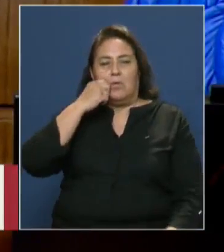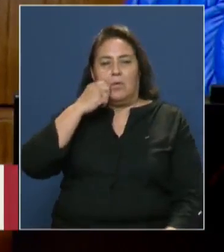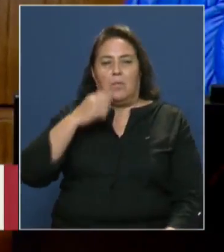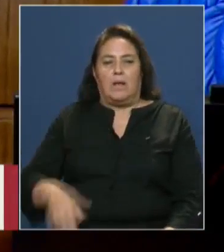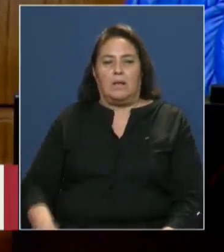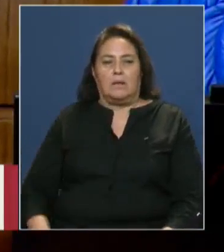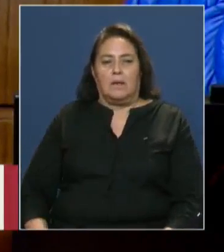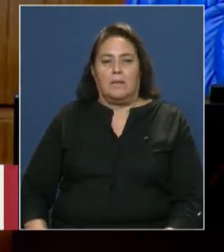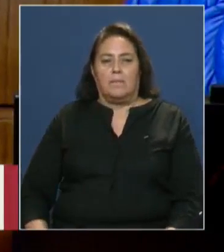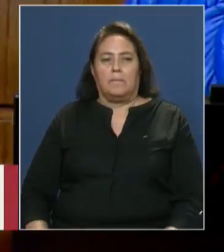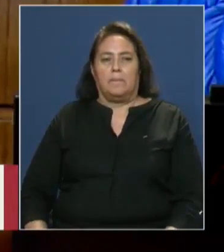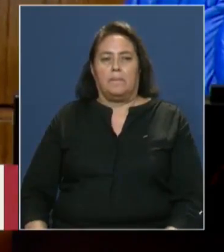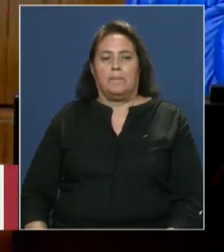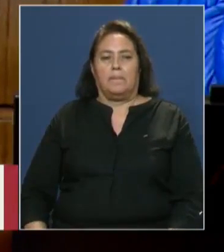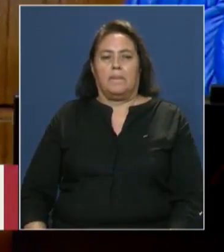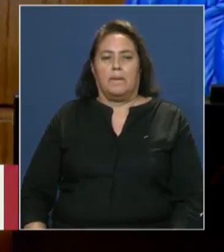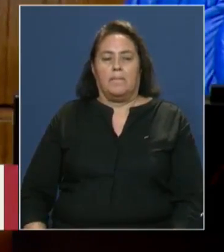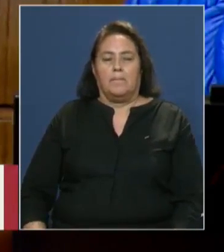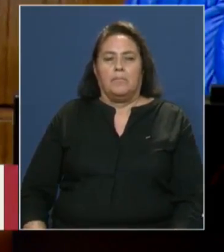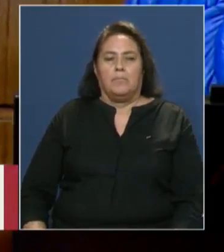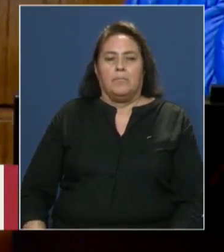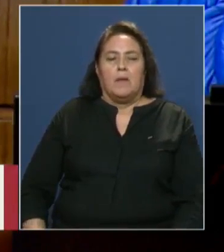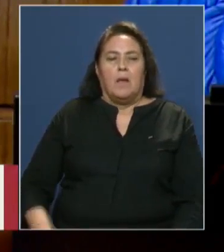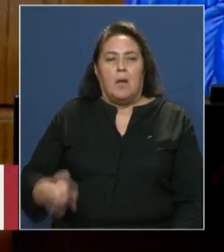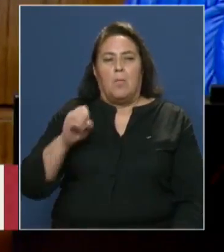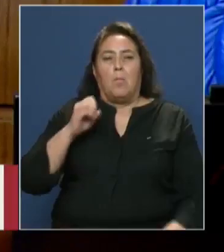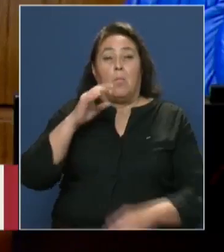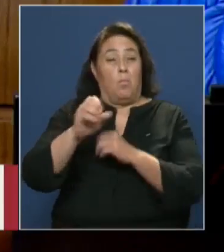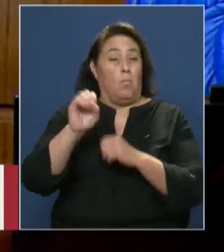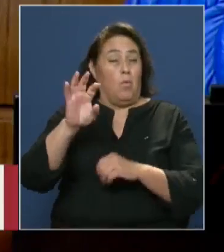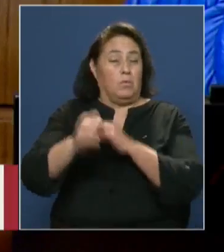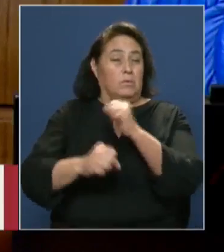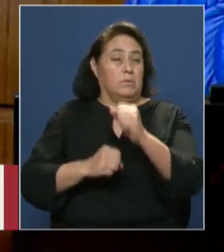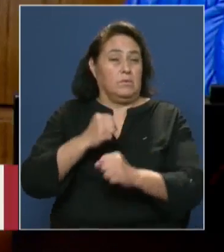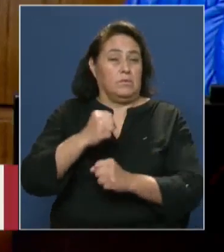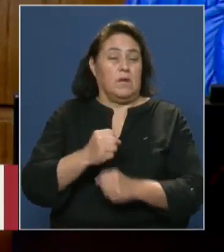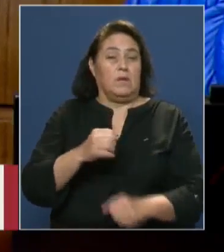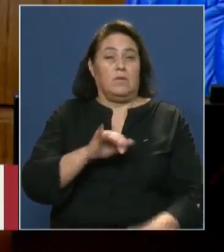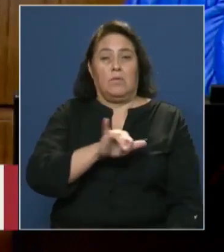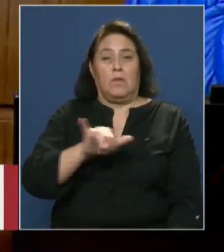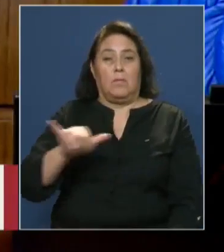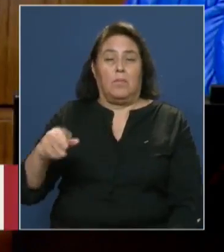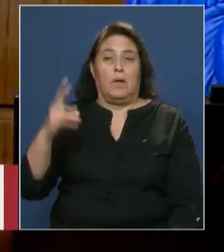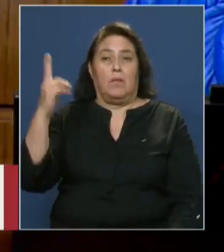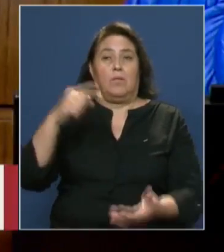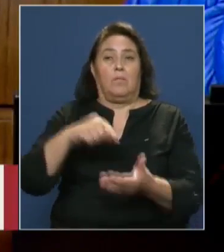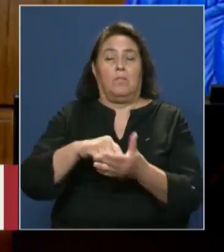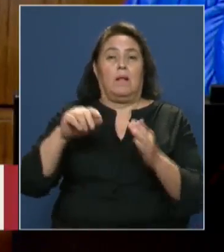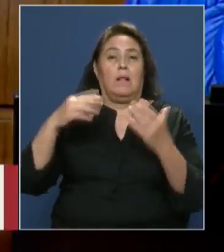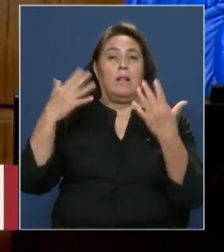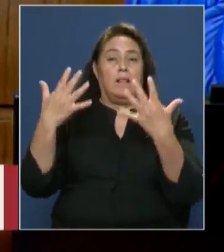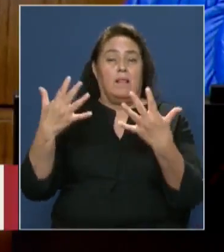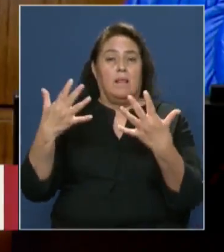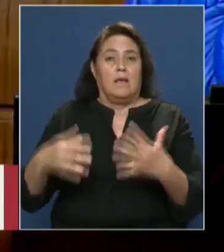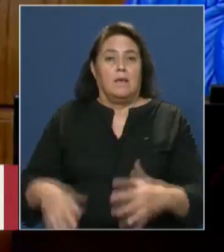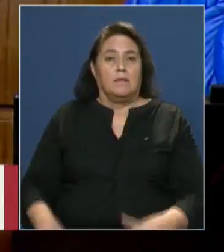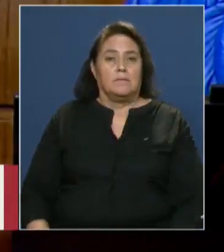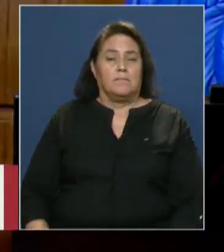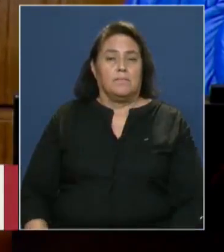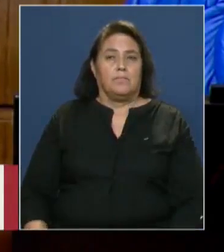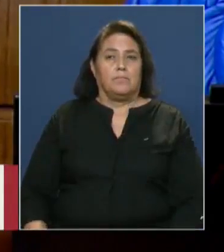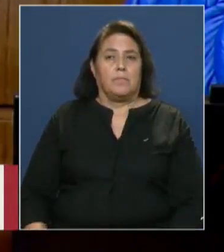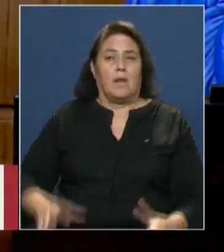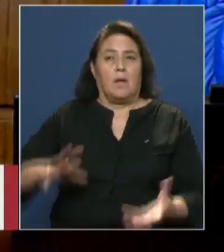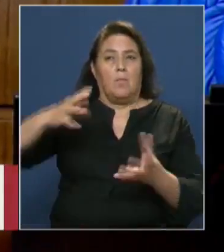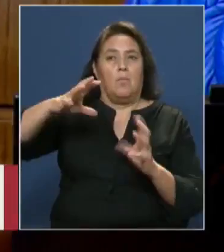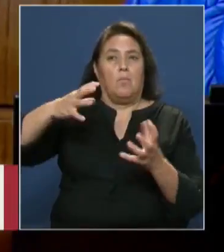corriente. Varias décadas después, en el año 2010, la organización humanista denominada Mundo